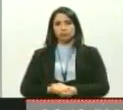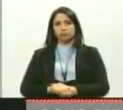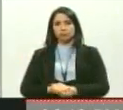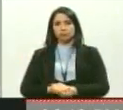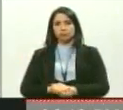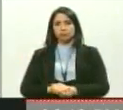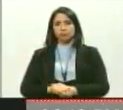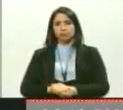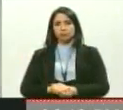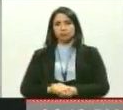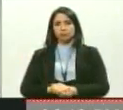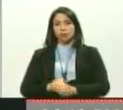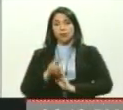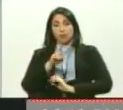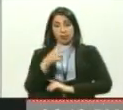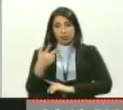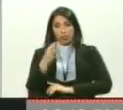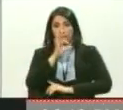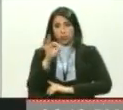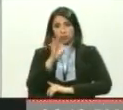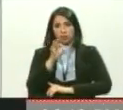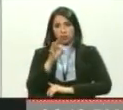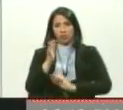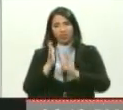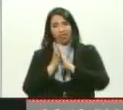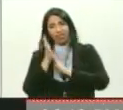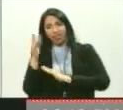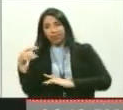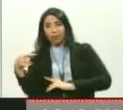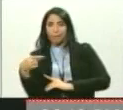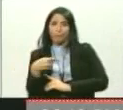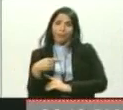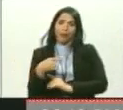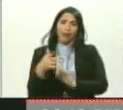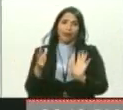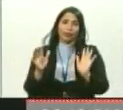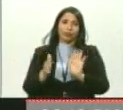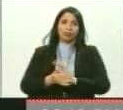El 23% dice estoy durmiendo menos.